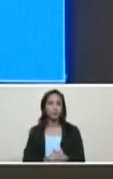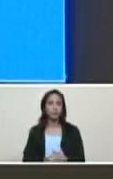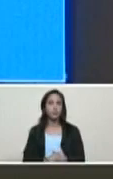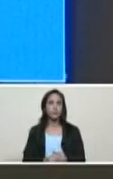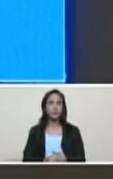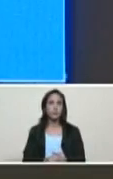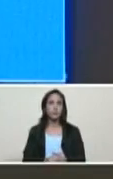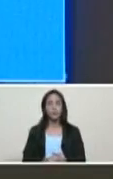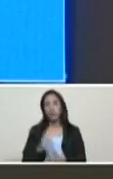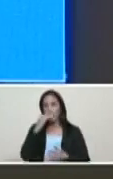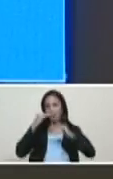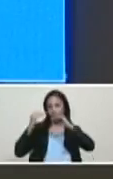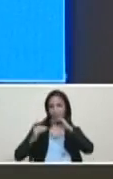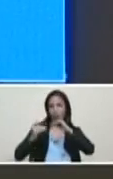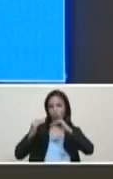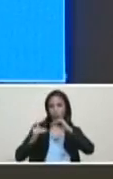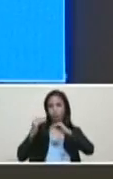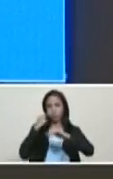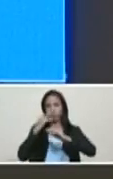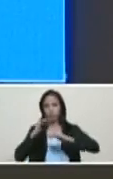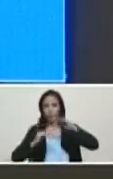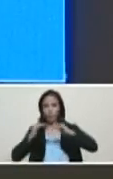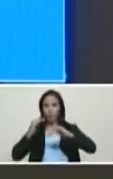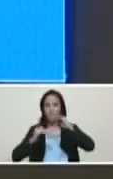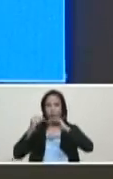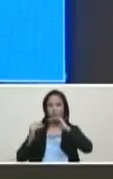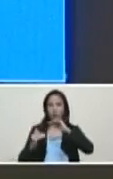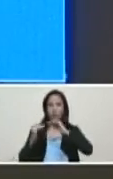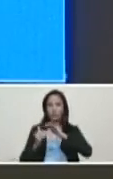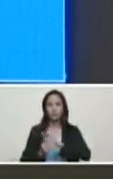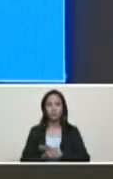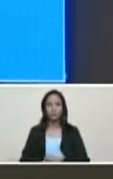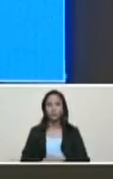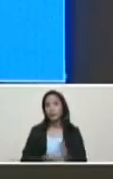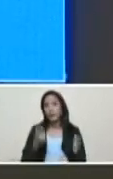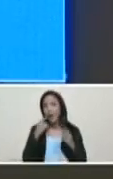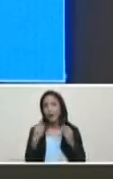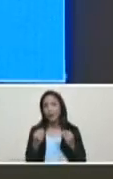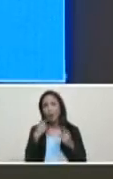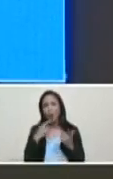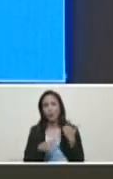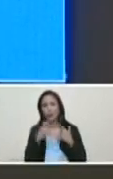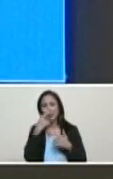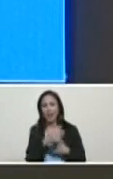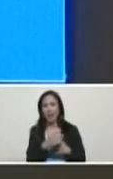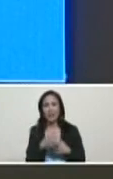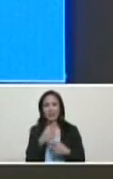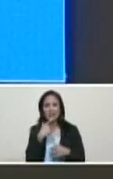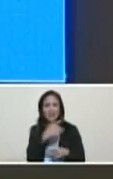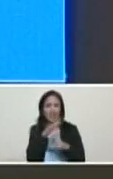de estatura mediana a pequeña, como lo describían, con una voz chillona.